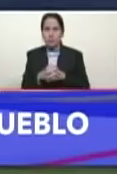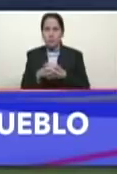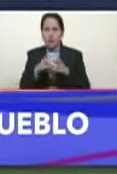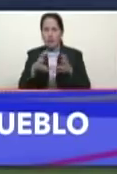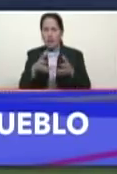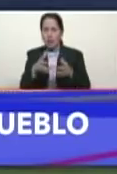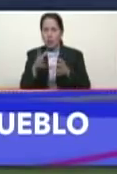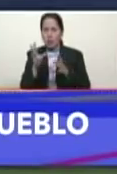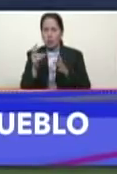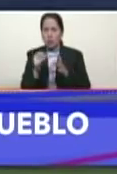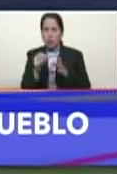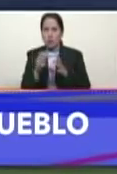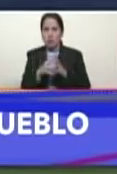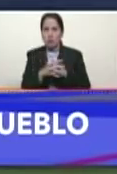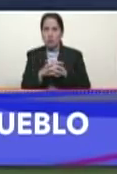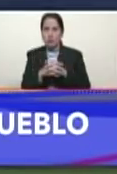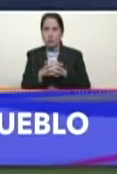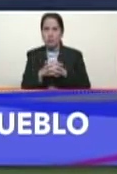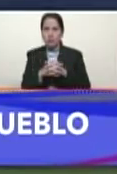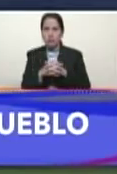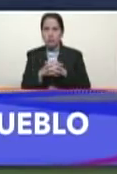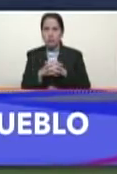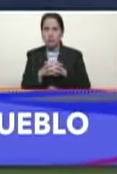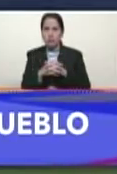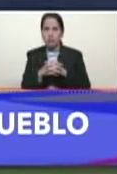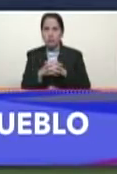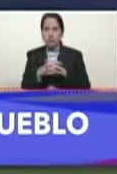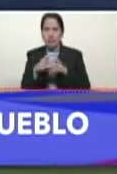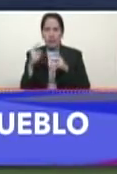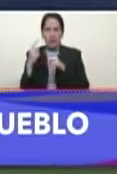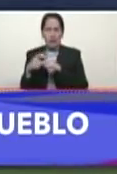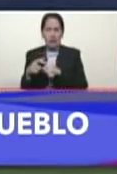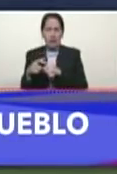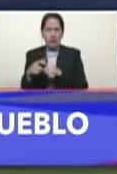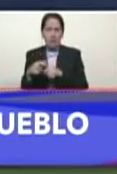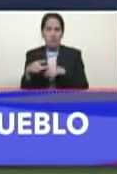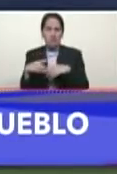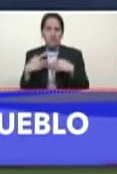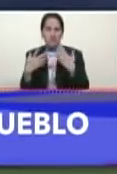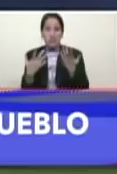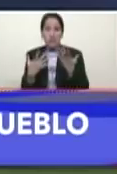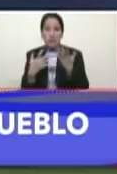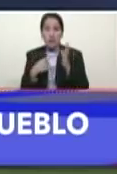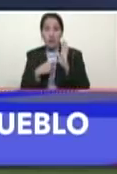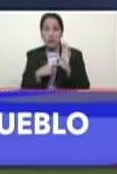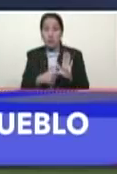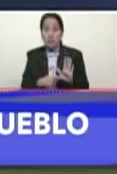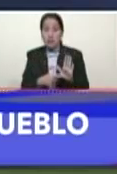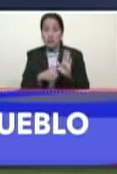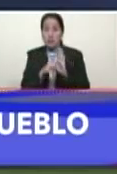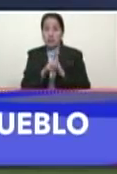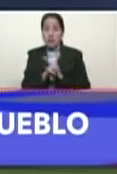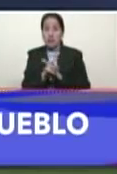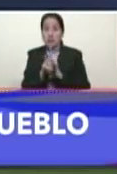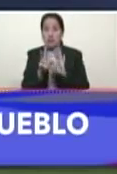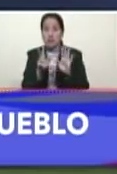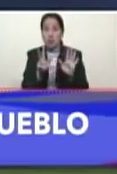número X que representa el